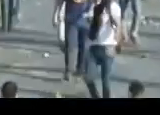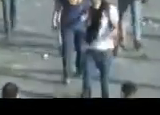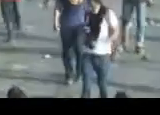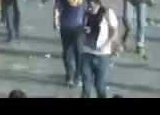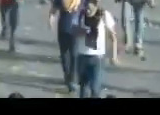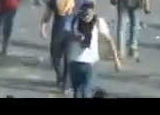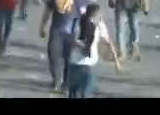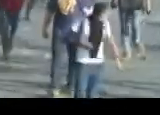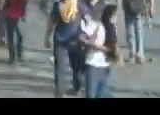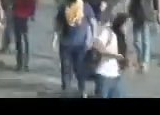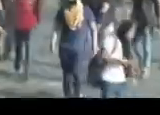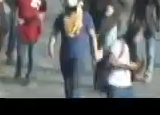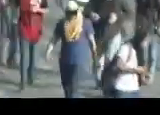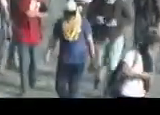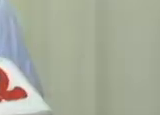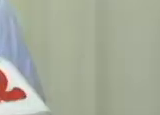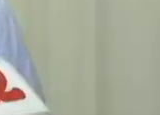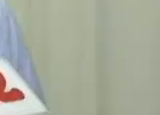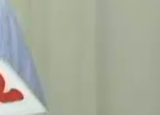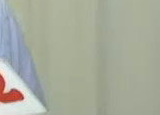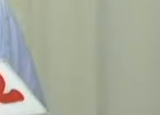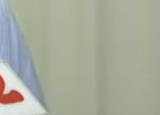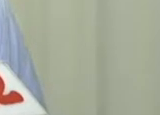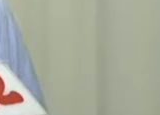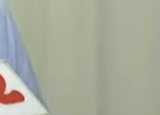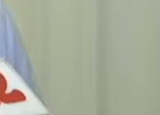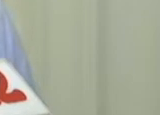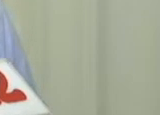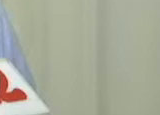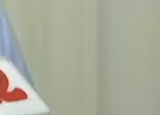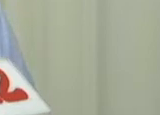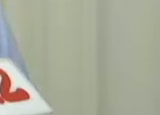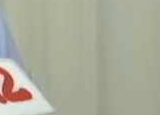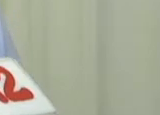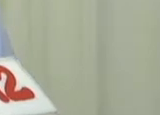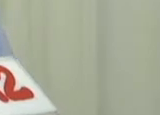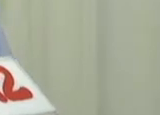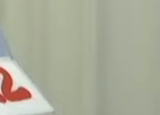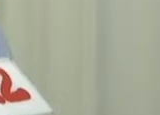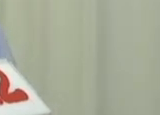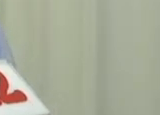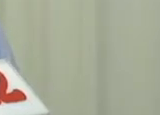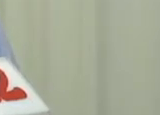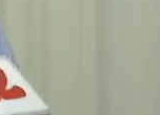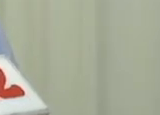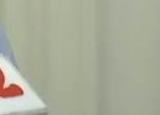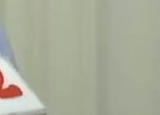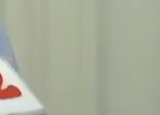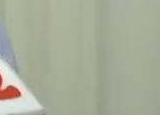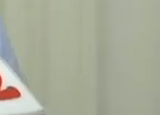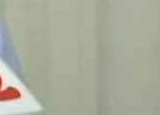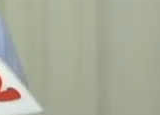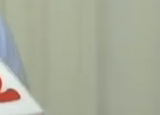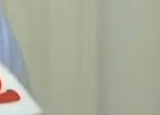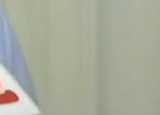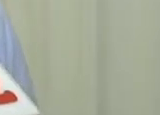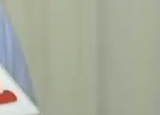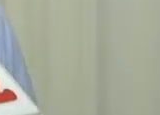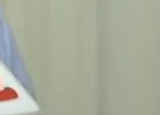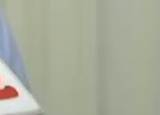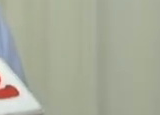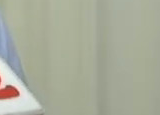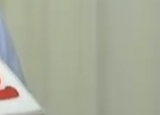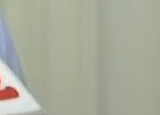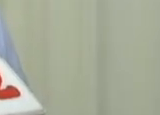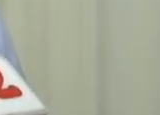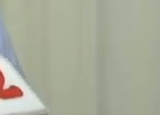de las víctimas de este gobierno, y en consecuencia nosotros consideramos que esta Procuraduría es un órgano que atiende nada más